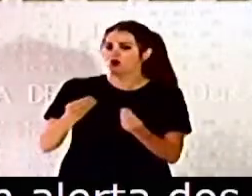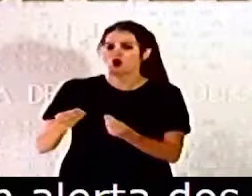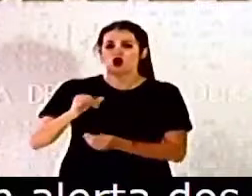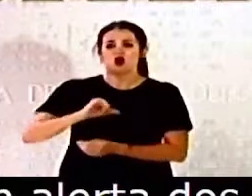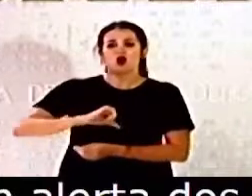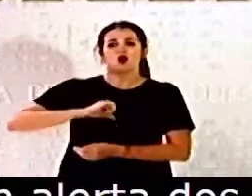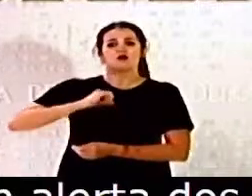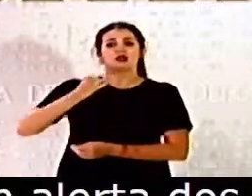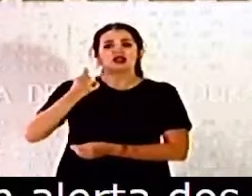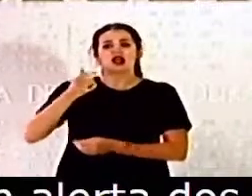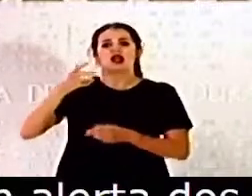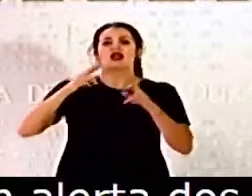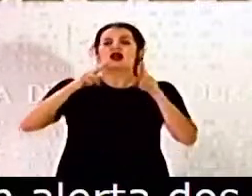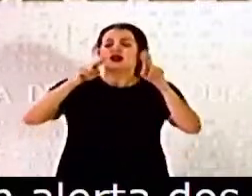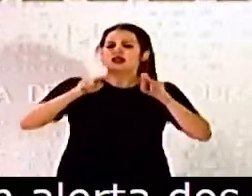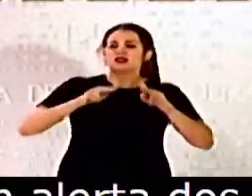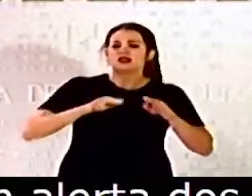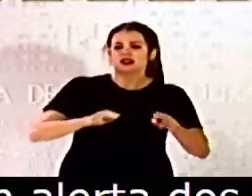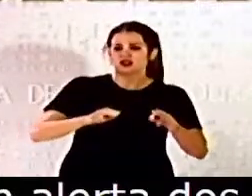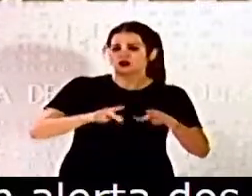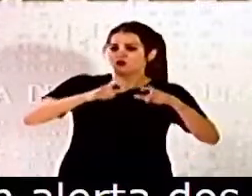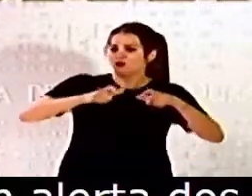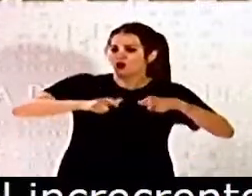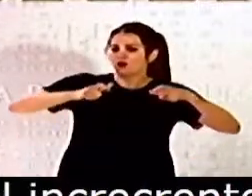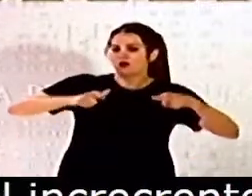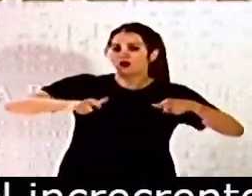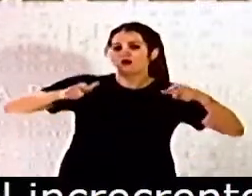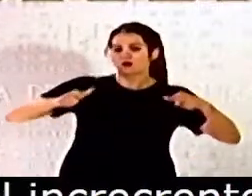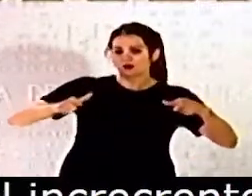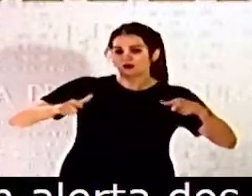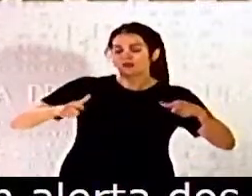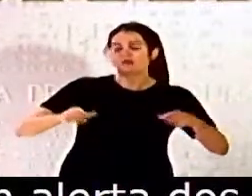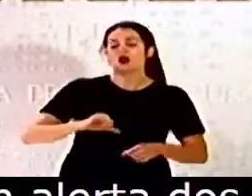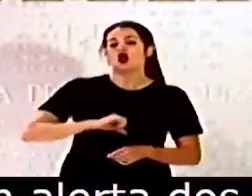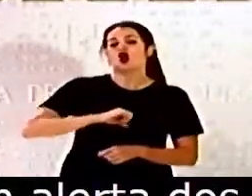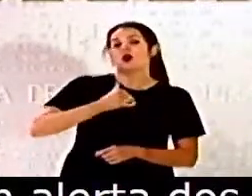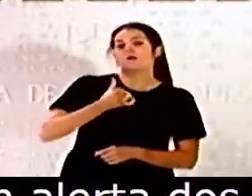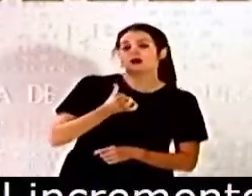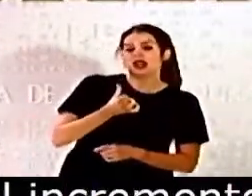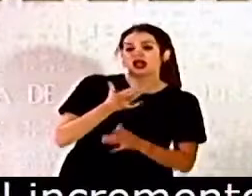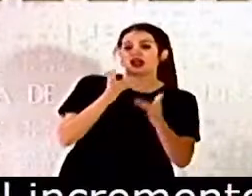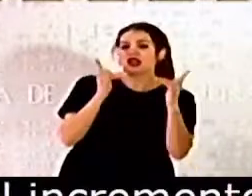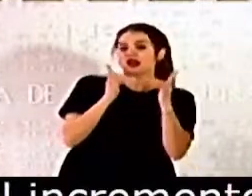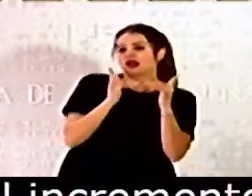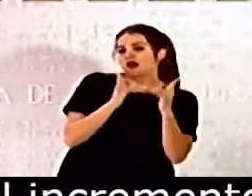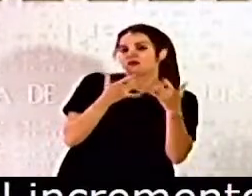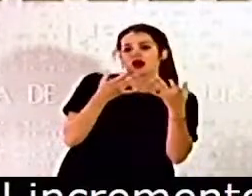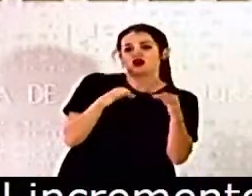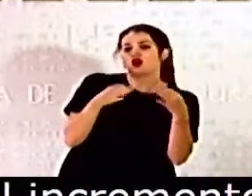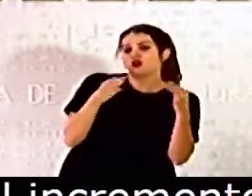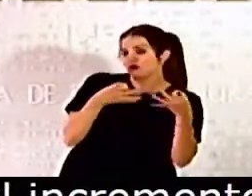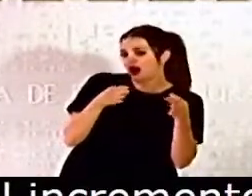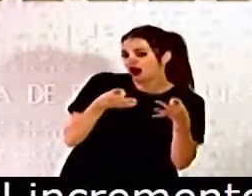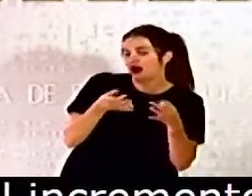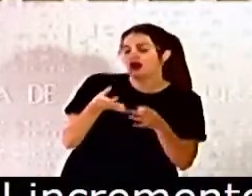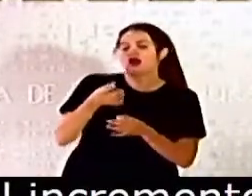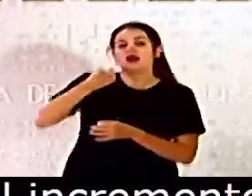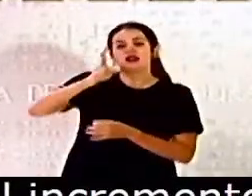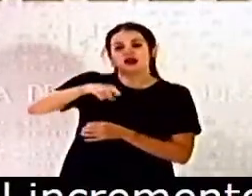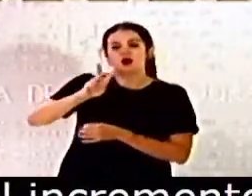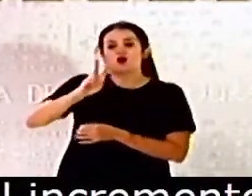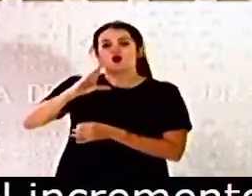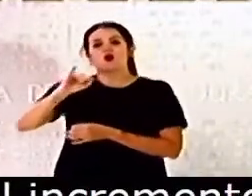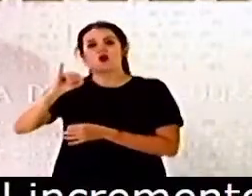produciendo durante estos últimos días, tanto en camas de hospitalización, fundamentalmente, como en